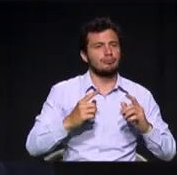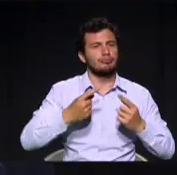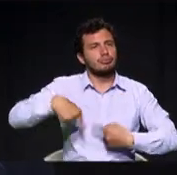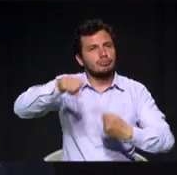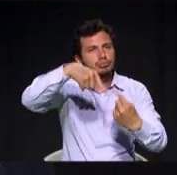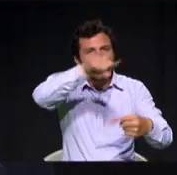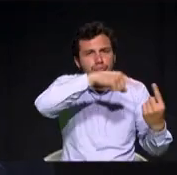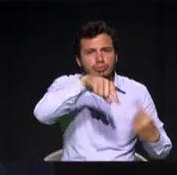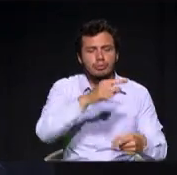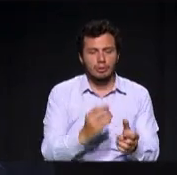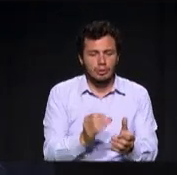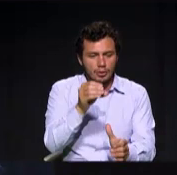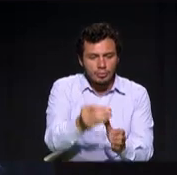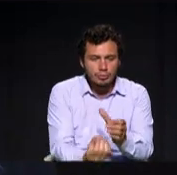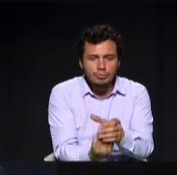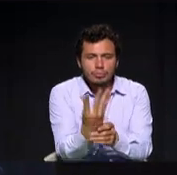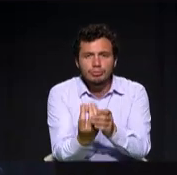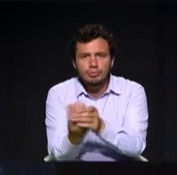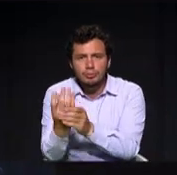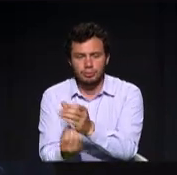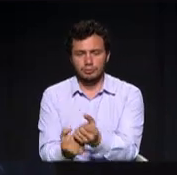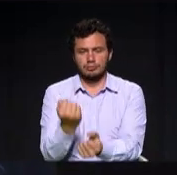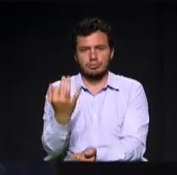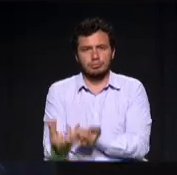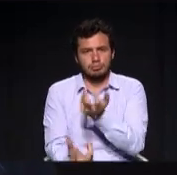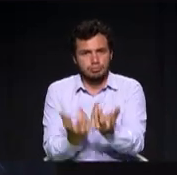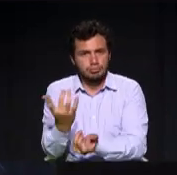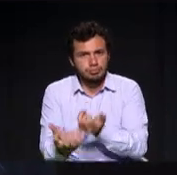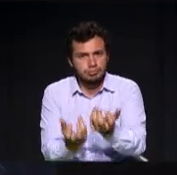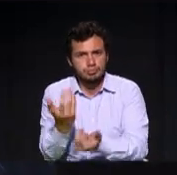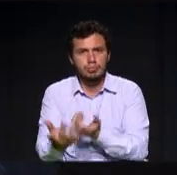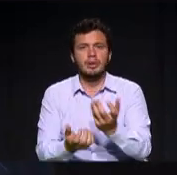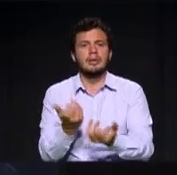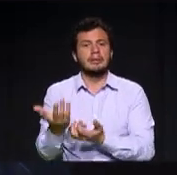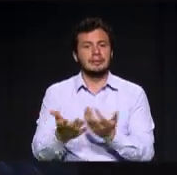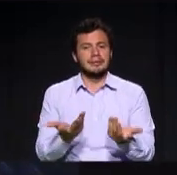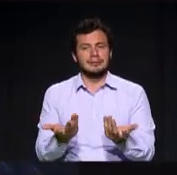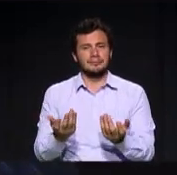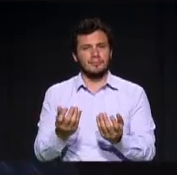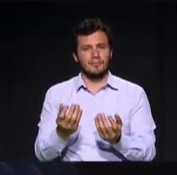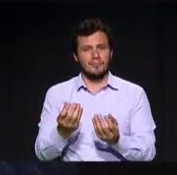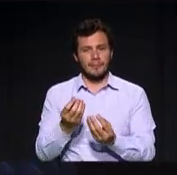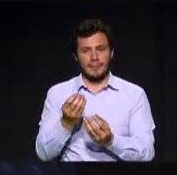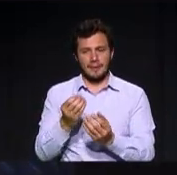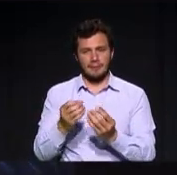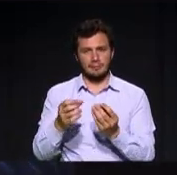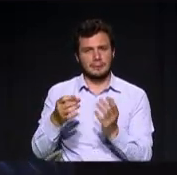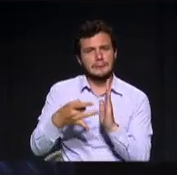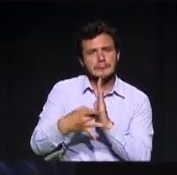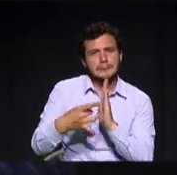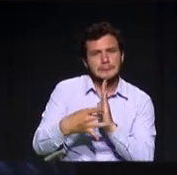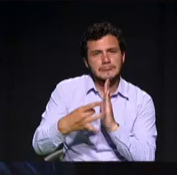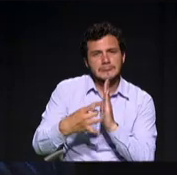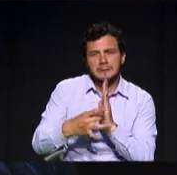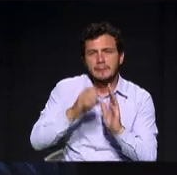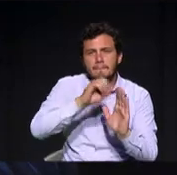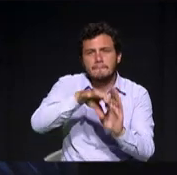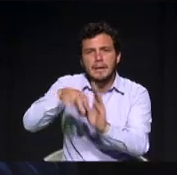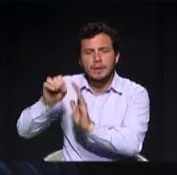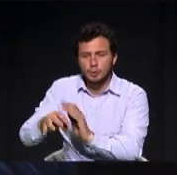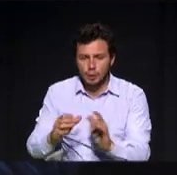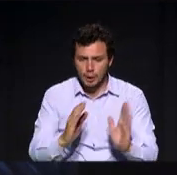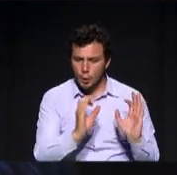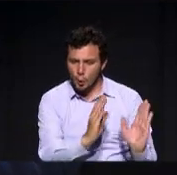la cultura la gastronomía y la industrialización de los residuos sólidos igualmente vamos a generar nuevas